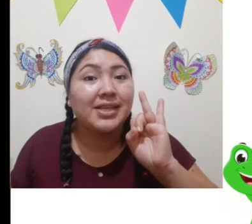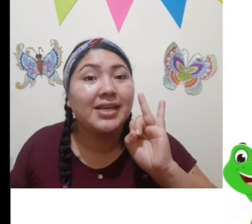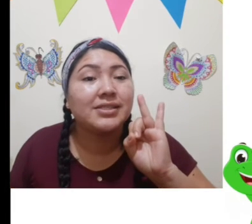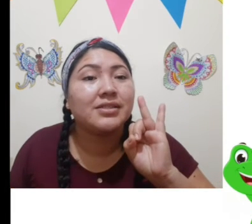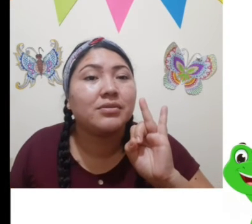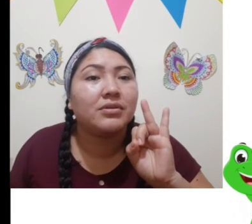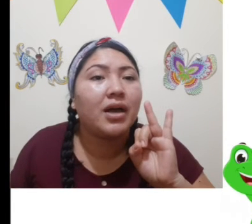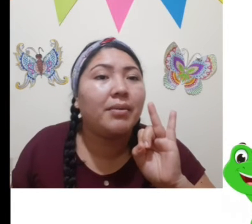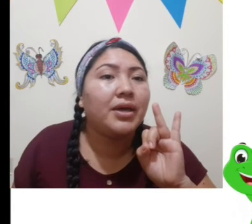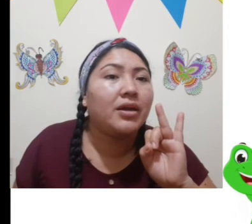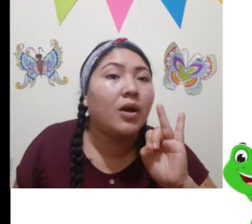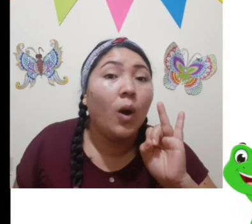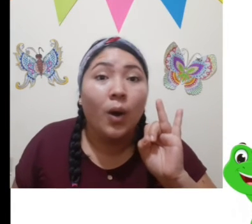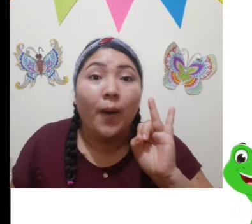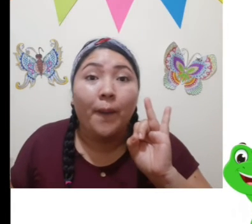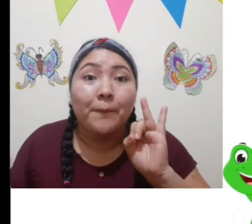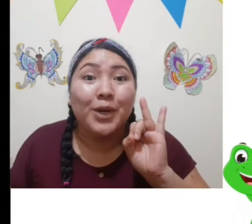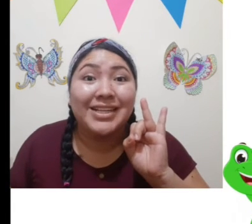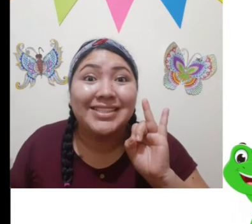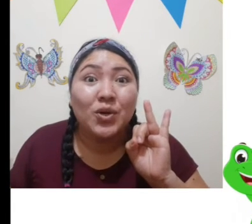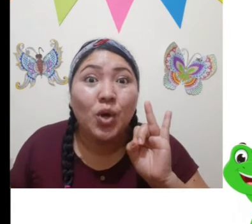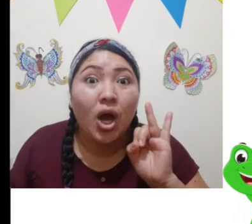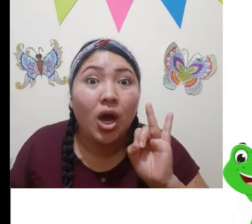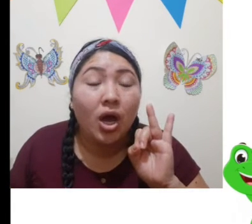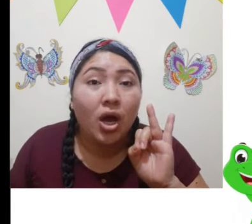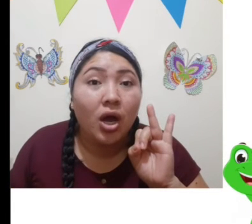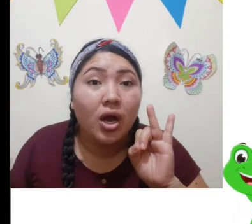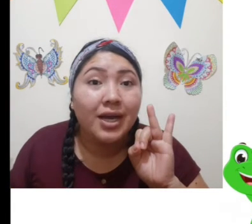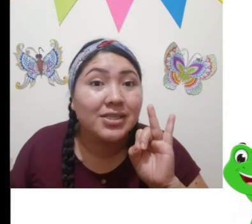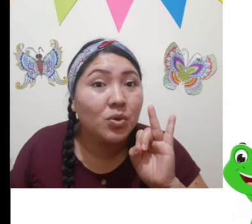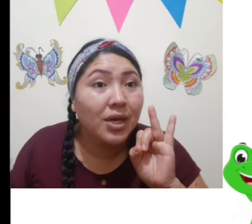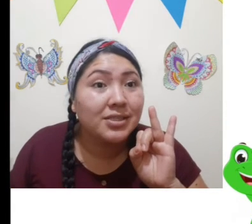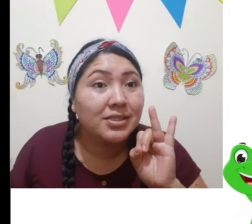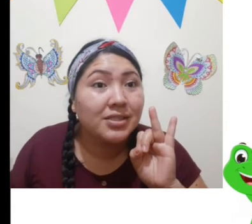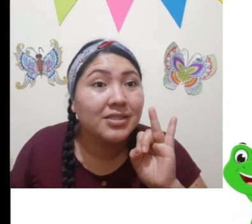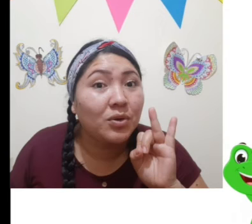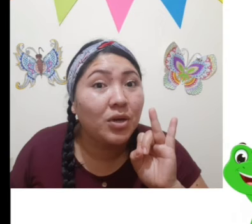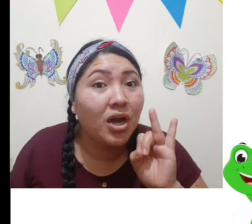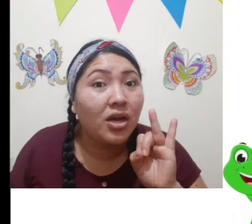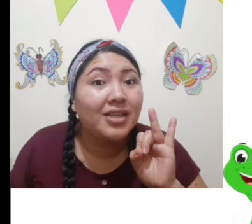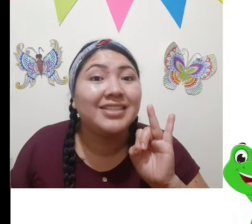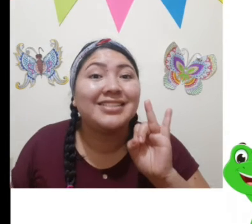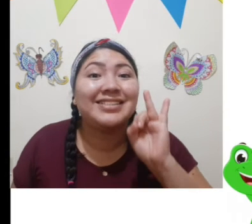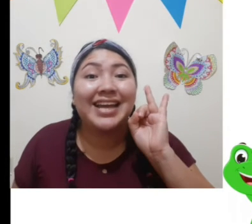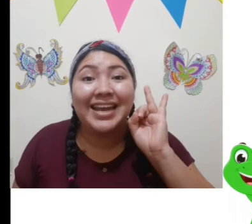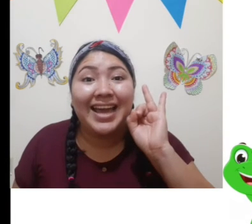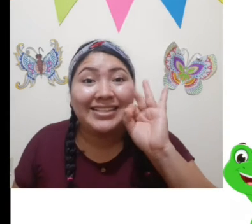veces por el círculo que circula es círculo